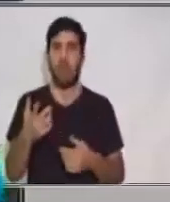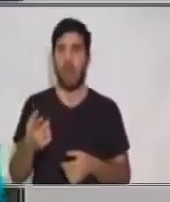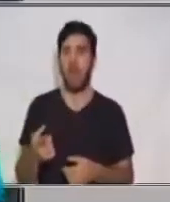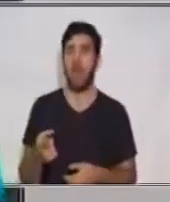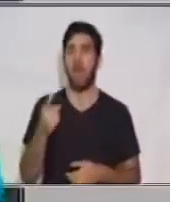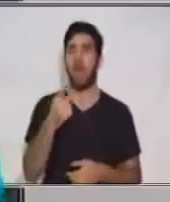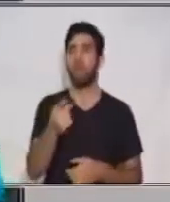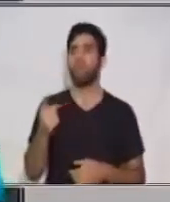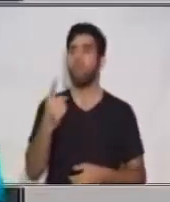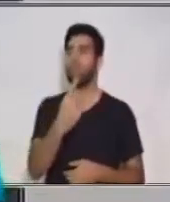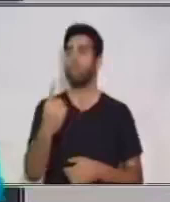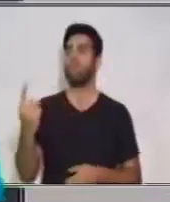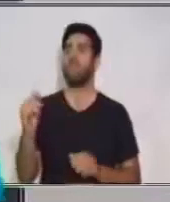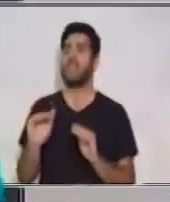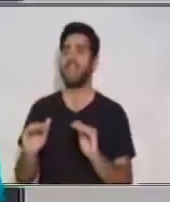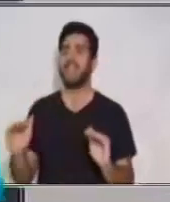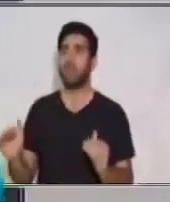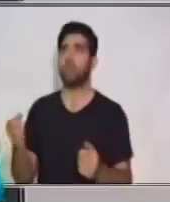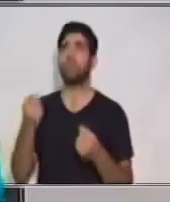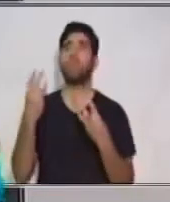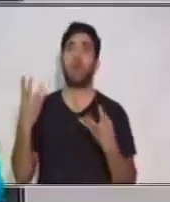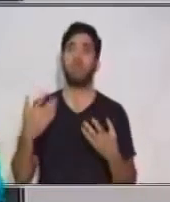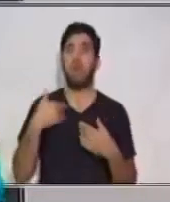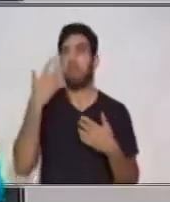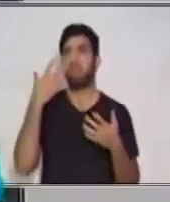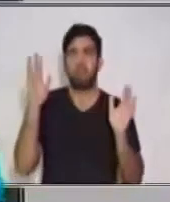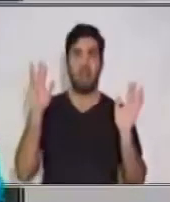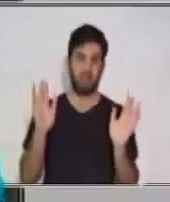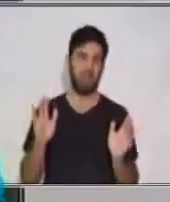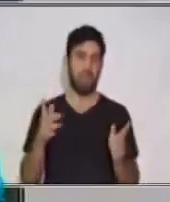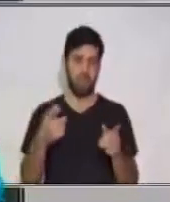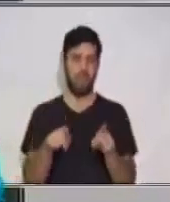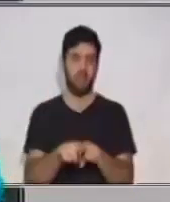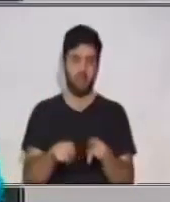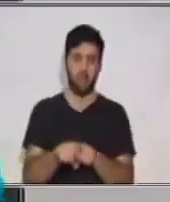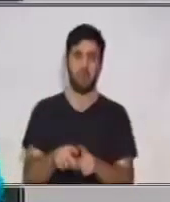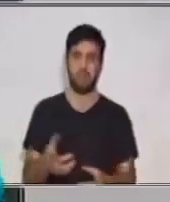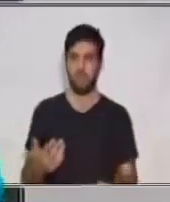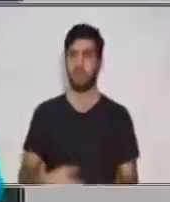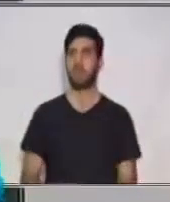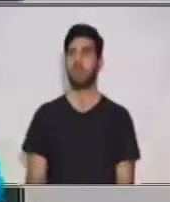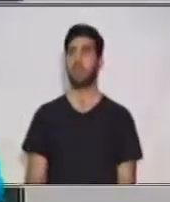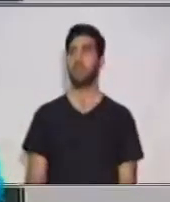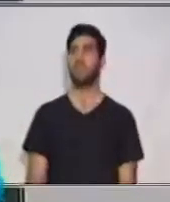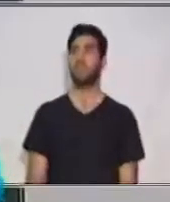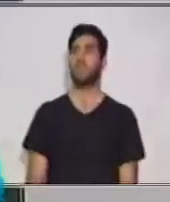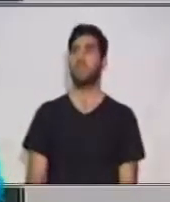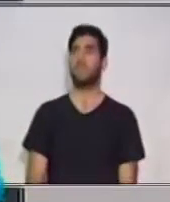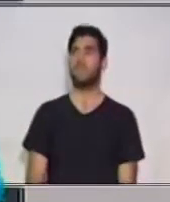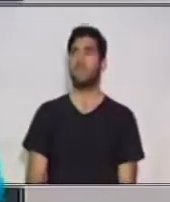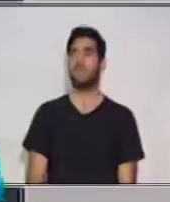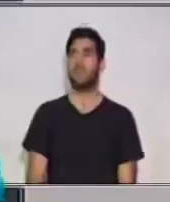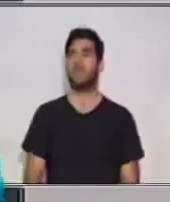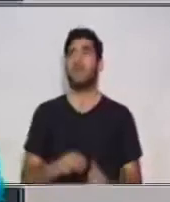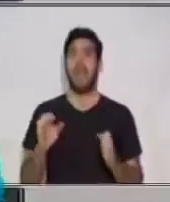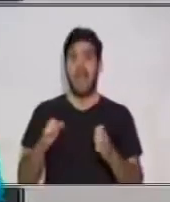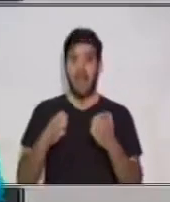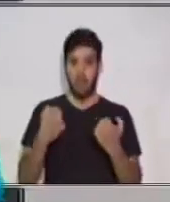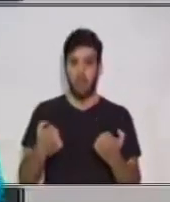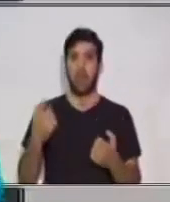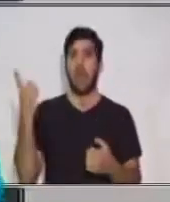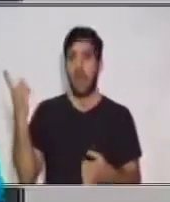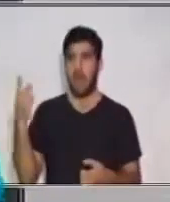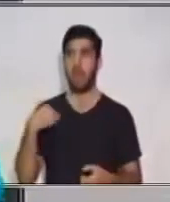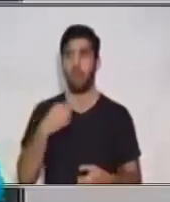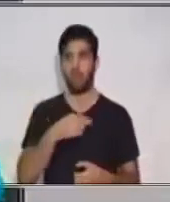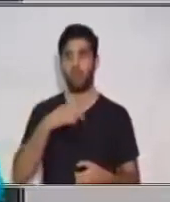niños. ¿Cuántos niños? No lo sabemos, pero si decimos los niños, probablemente van a ser todos. Entonces, así es como nosotros